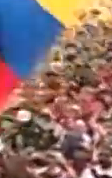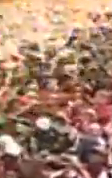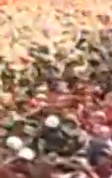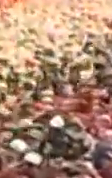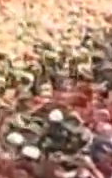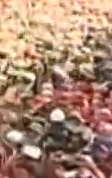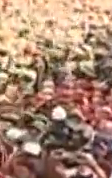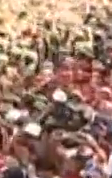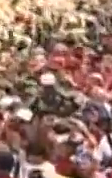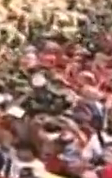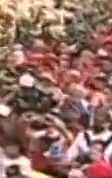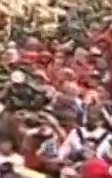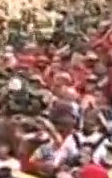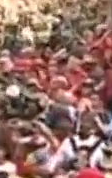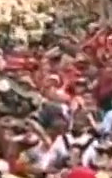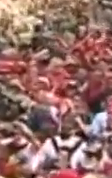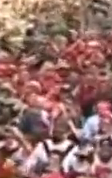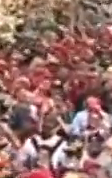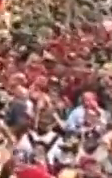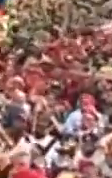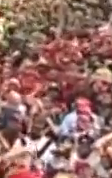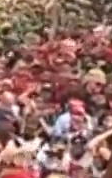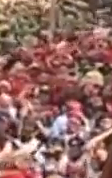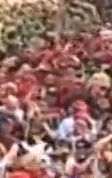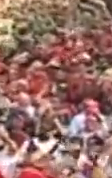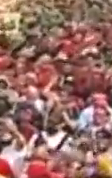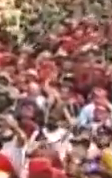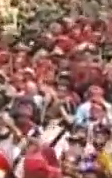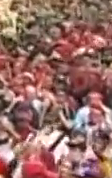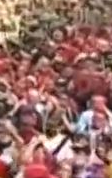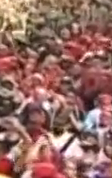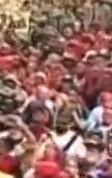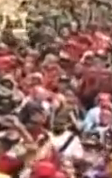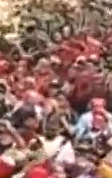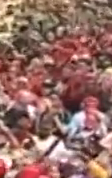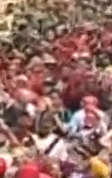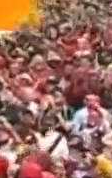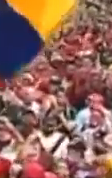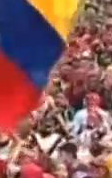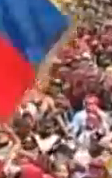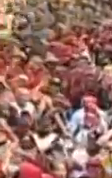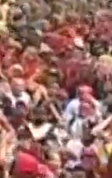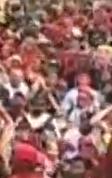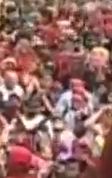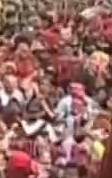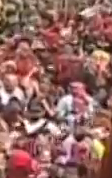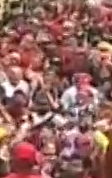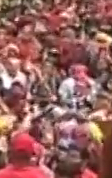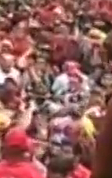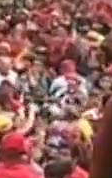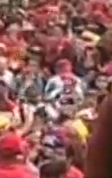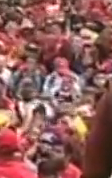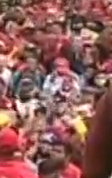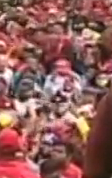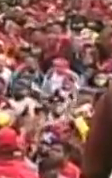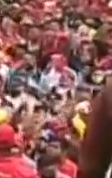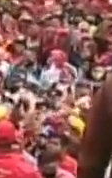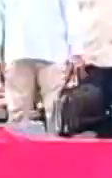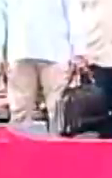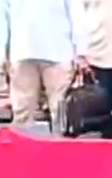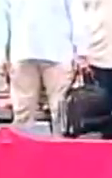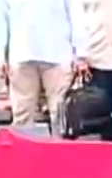Cívico-militar, con coraje y valentía es la hora de la entrega y sacrificio por